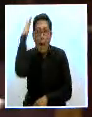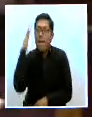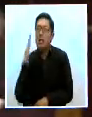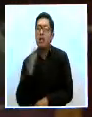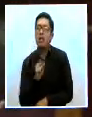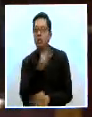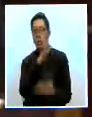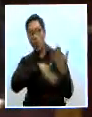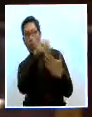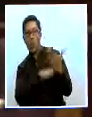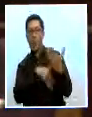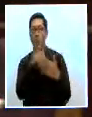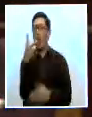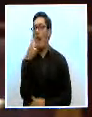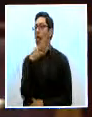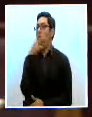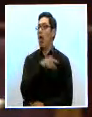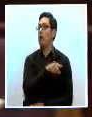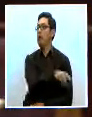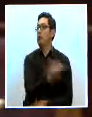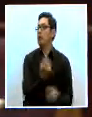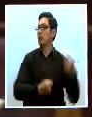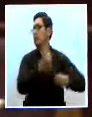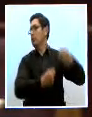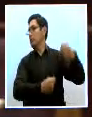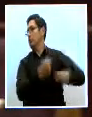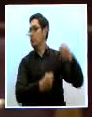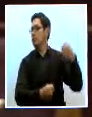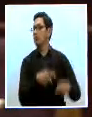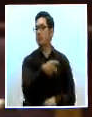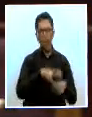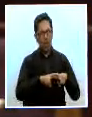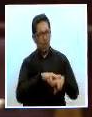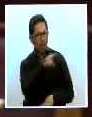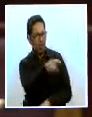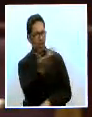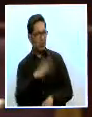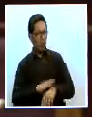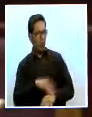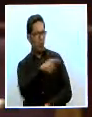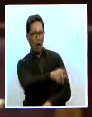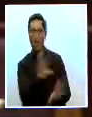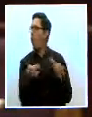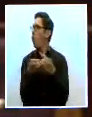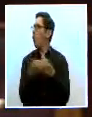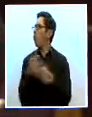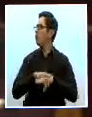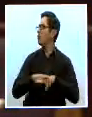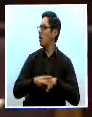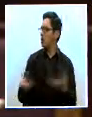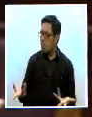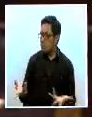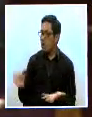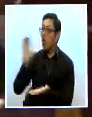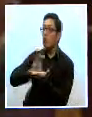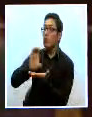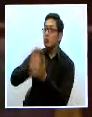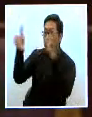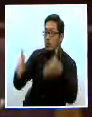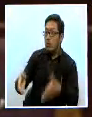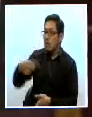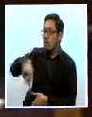carros cuatro por cuatro y cuatro por dos y finalmente el ciudadano se siente que en este momento perjudicado cuando nos elevan las tarifas